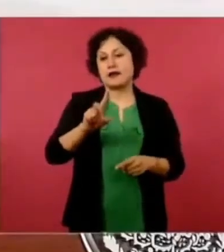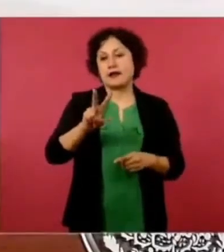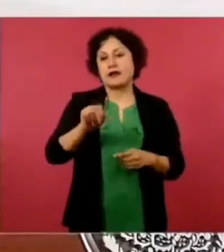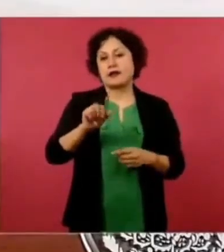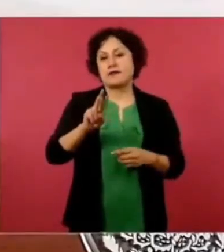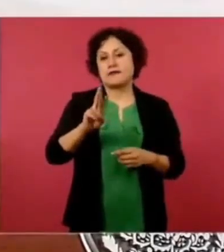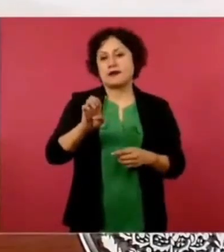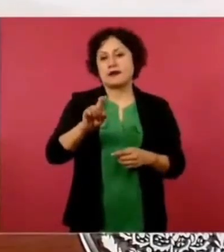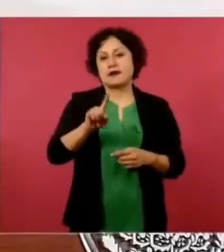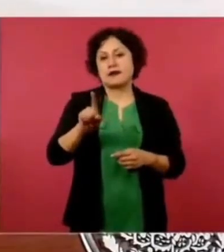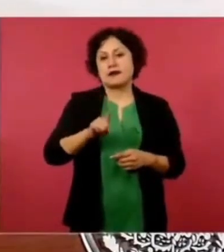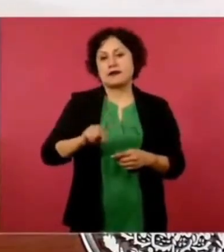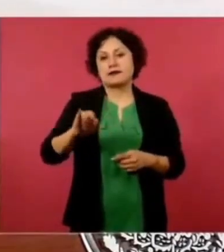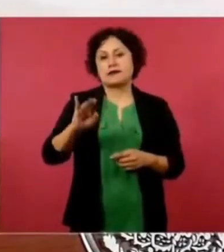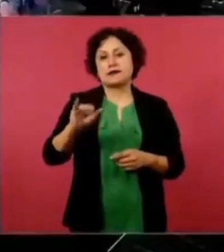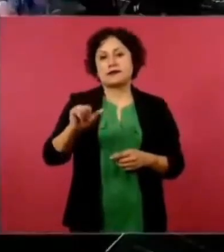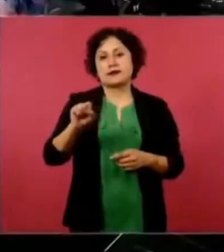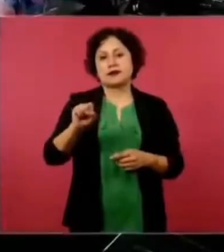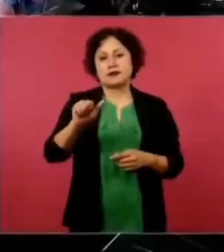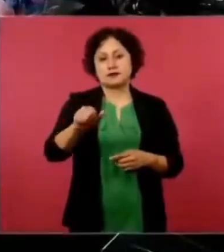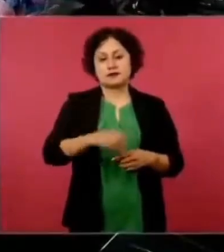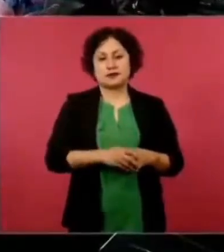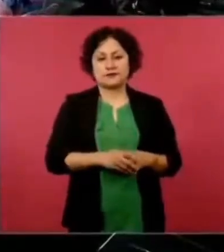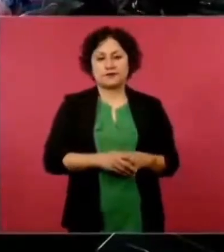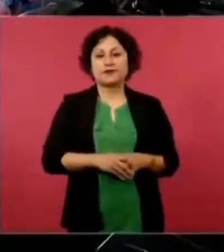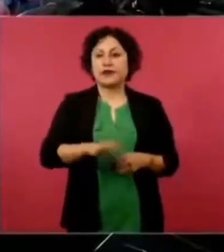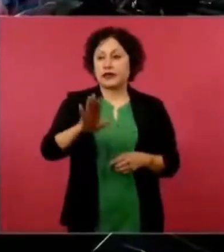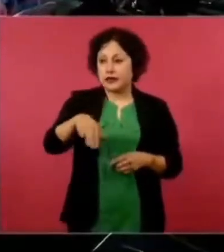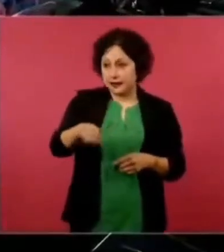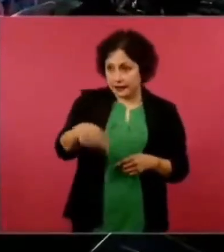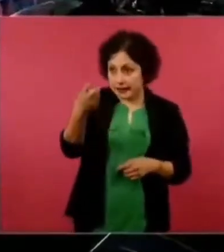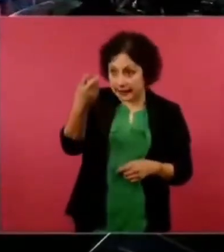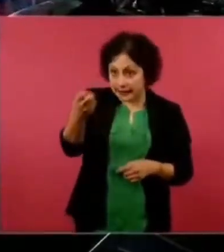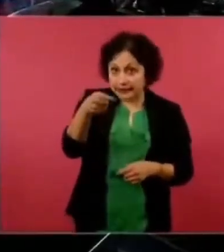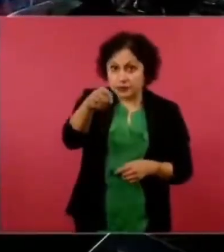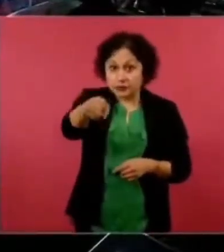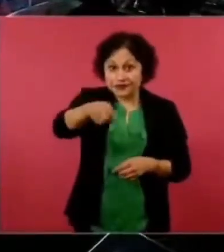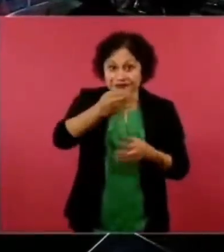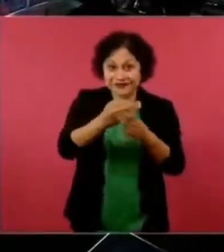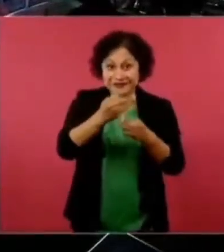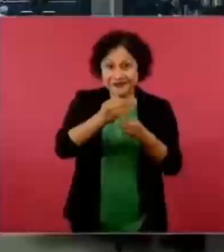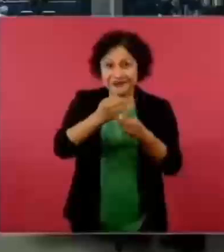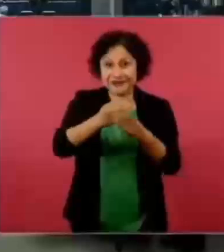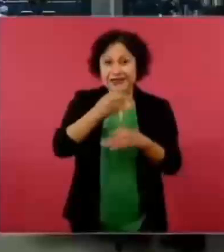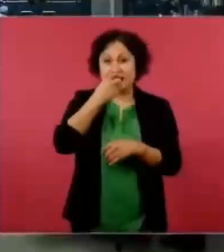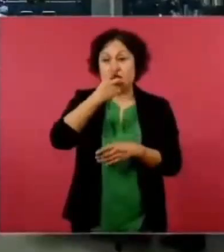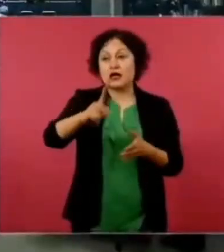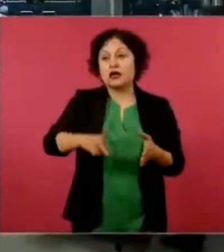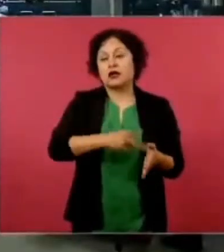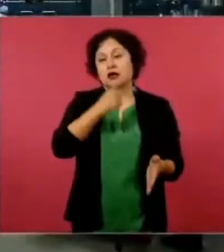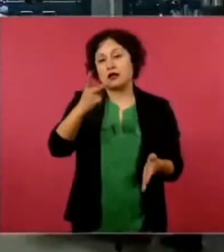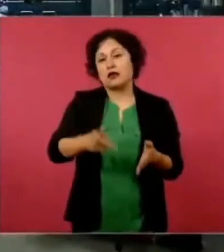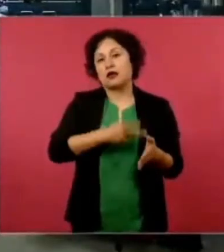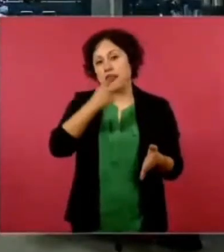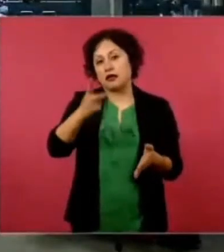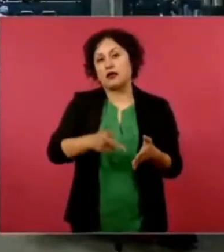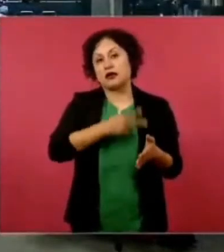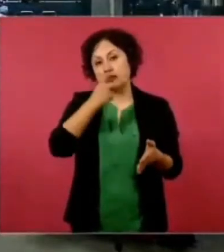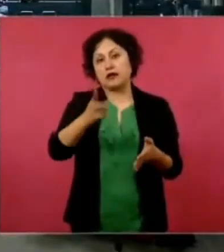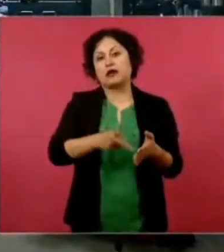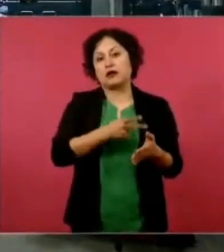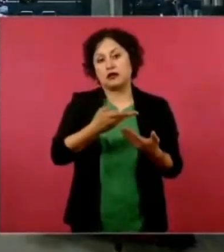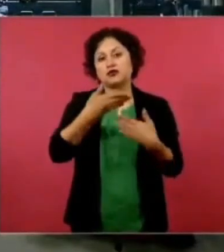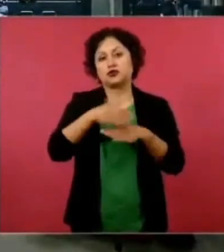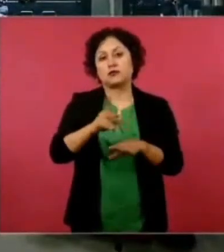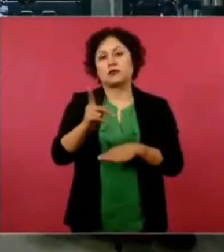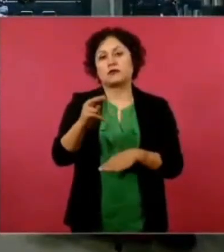Pero es que ahí, por ejemplo, ese caso de Emilio Álvarez y Casa, del que usted se ha referido varias veces sobre el Centro PRO, ¿no